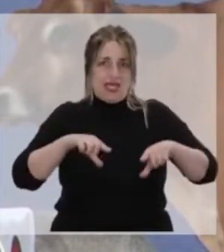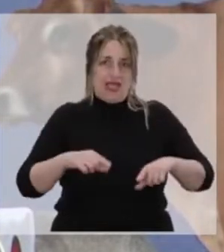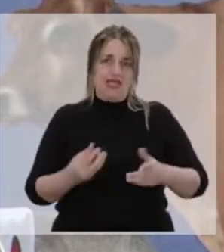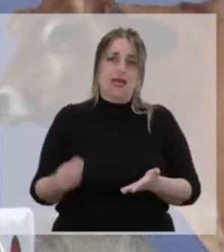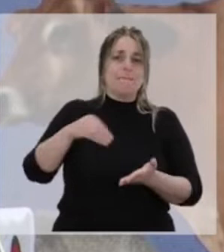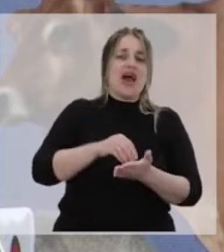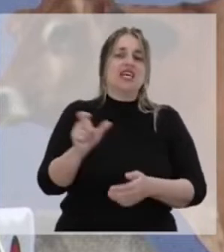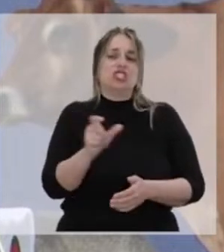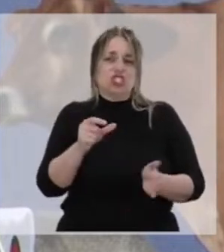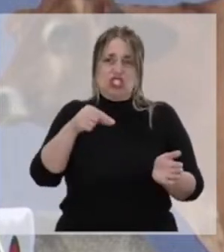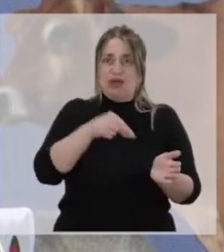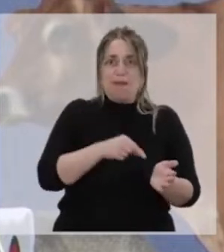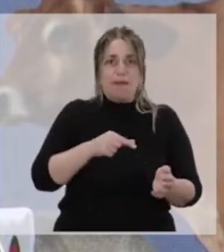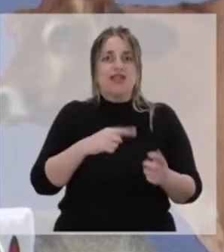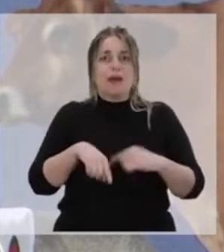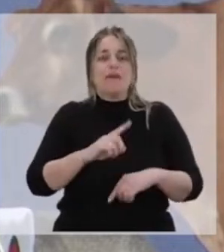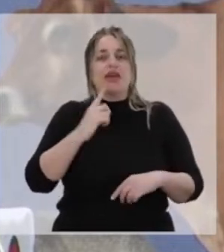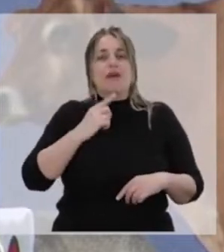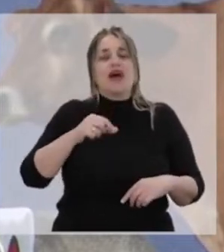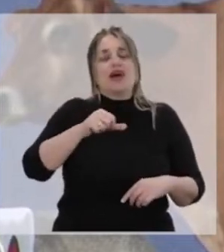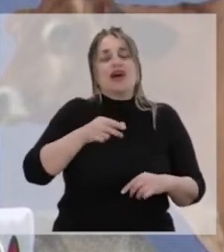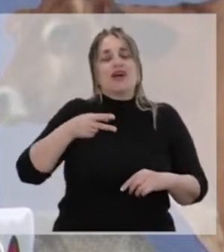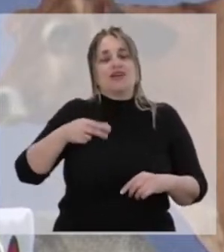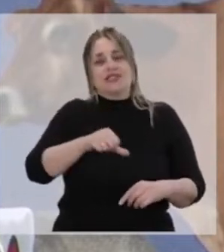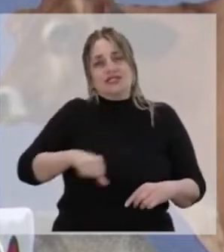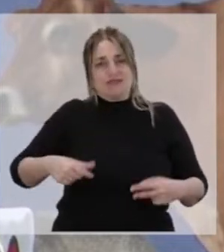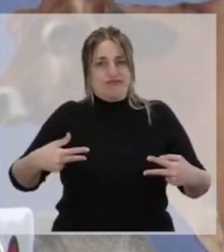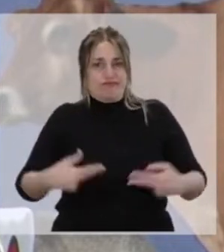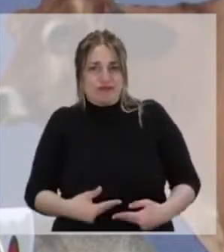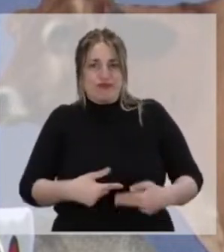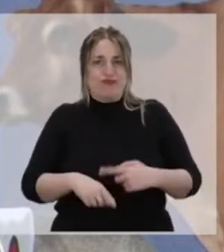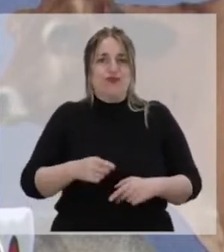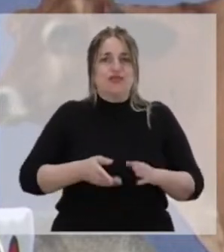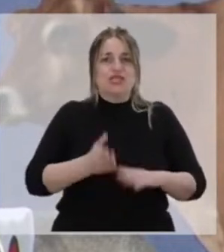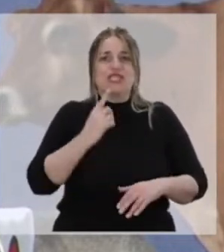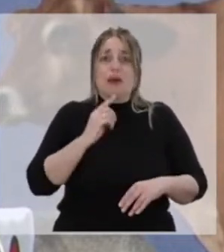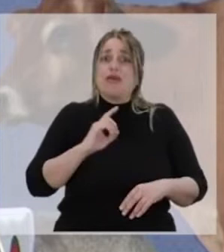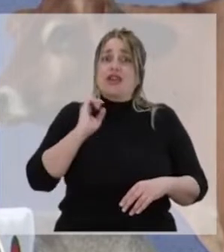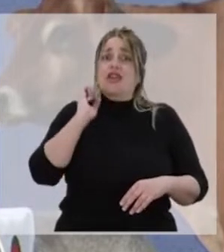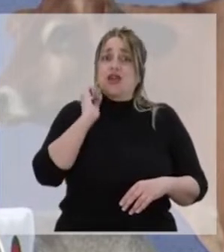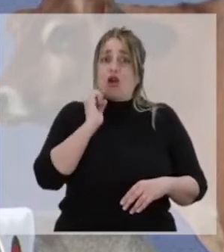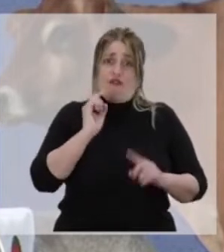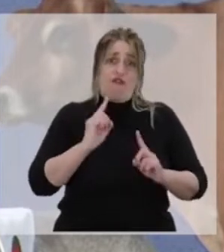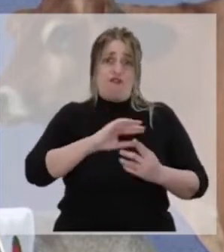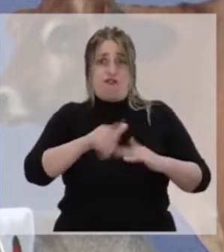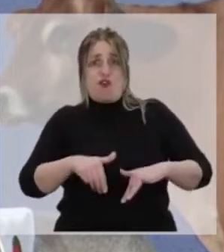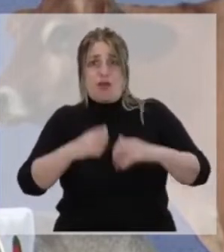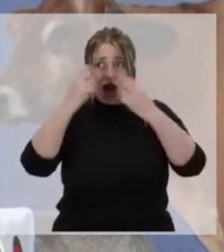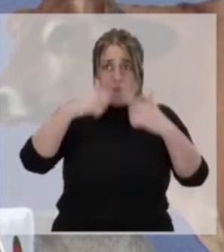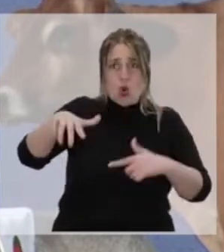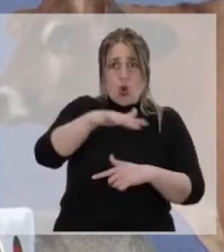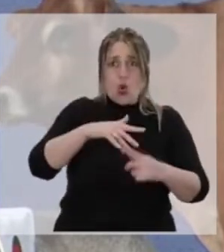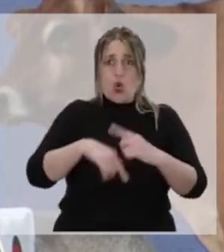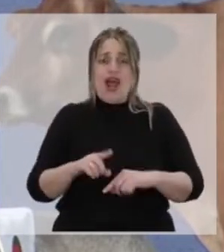más el chip lladó más la castración y les quiere dejarlos a bien tranquilamente y la aplicación del código rural que